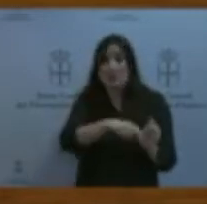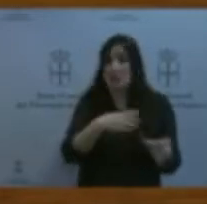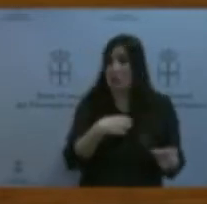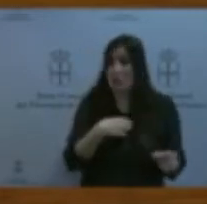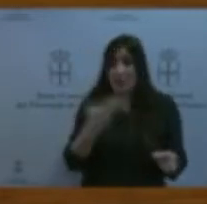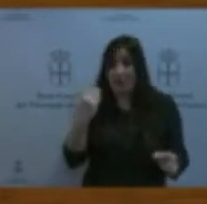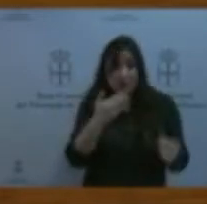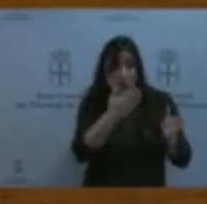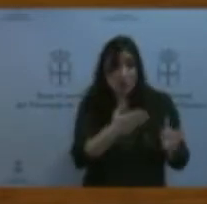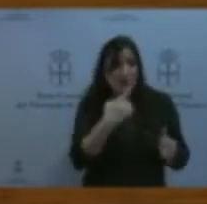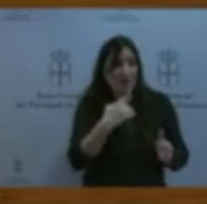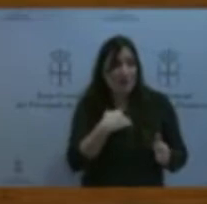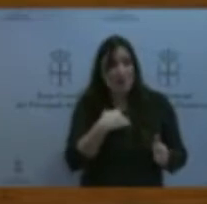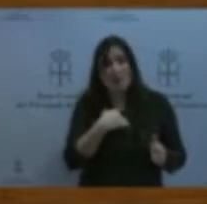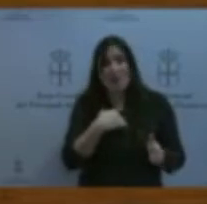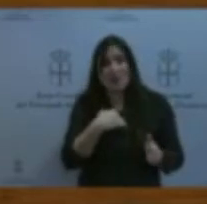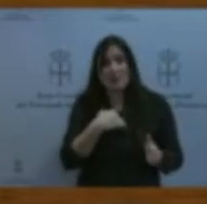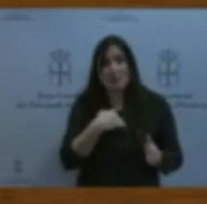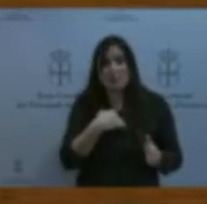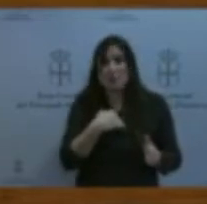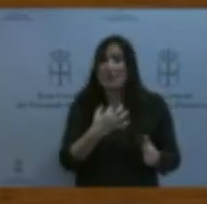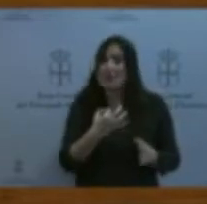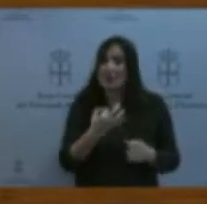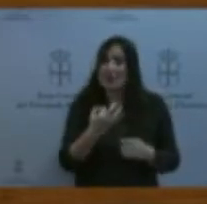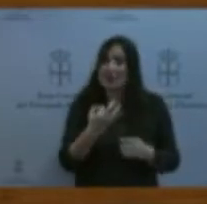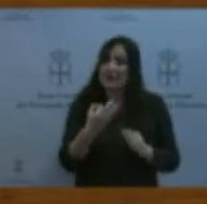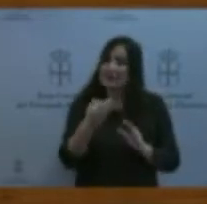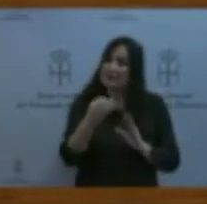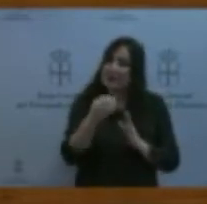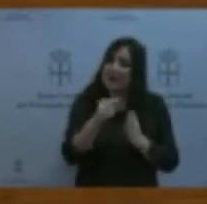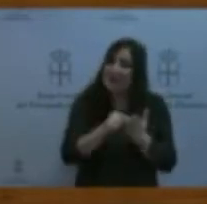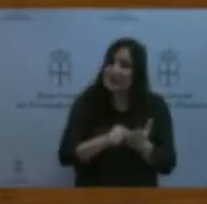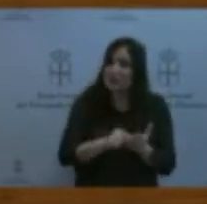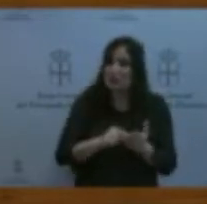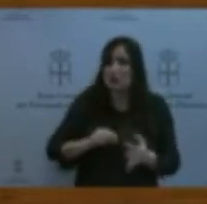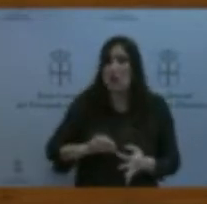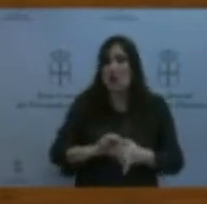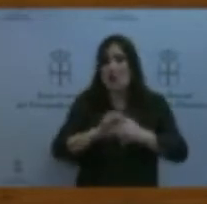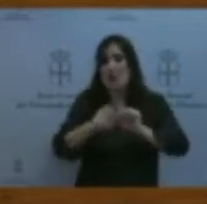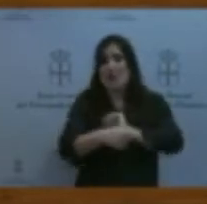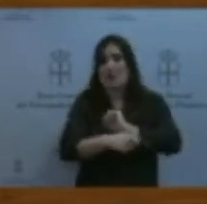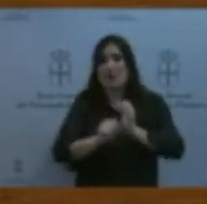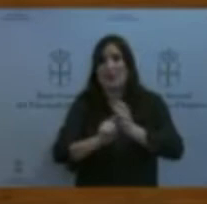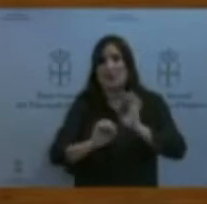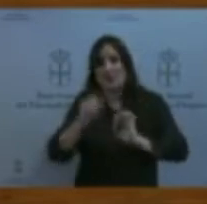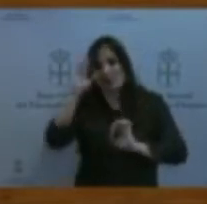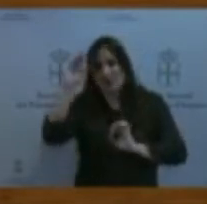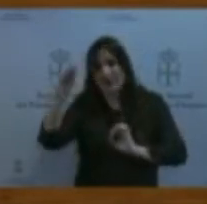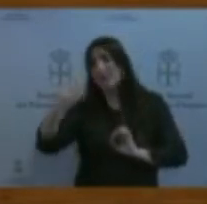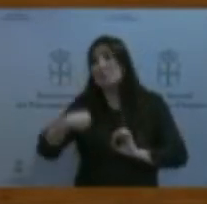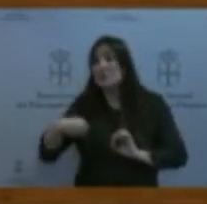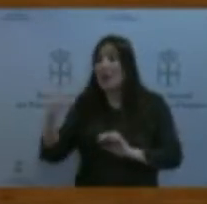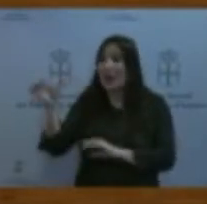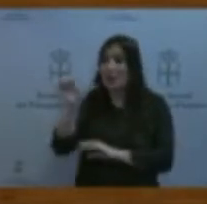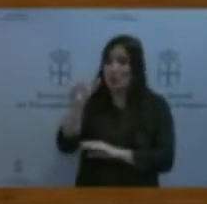que hacerse de acuerdo a una estrategia de especialización inteligente que exigía Europa. No vamos a volver ahora mismo a la RIS3, podríamos hacerlo